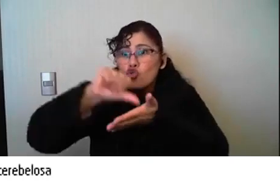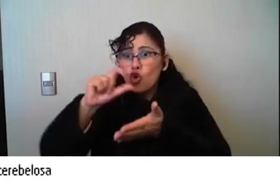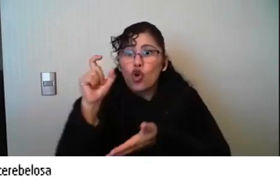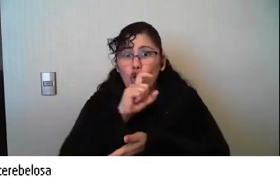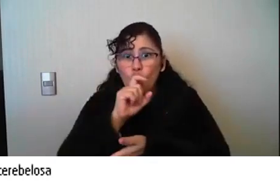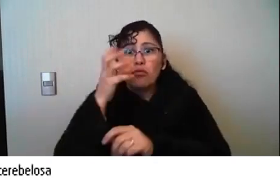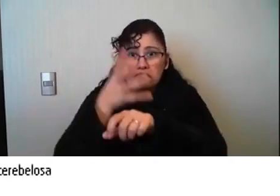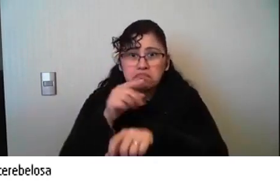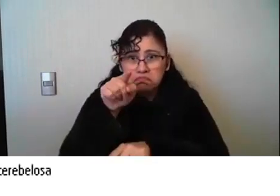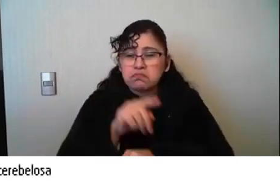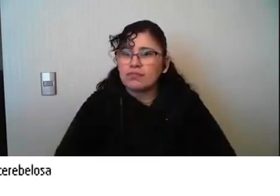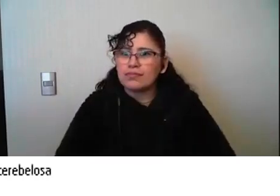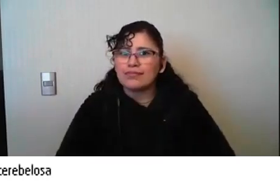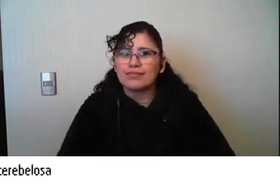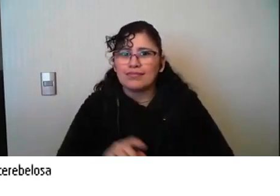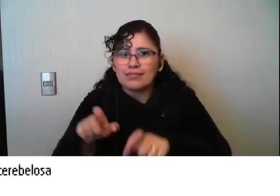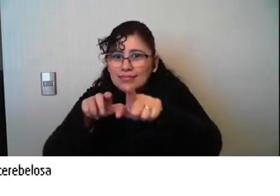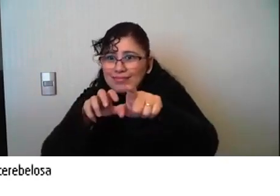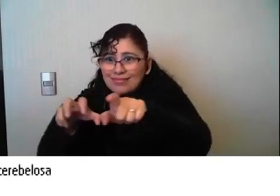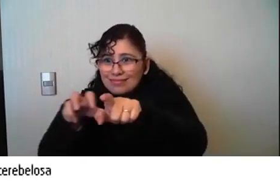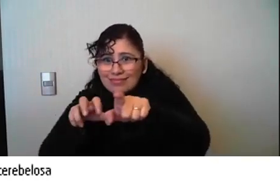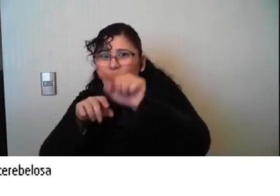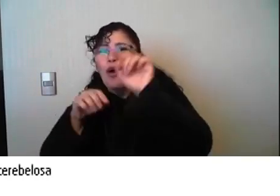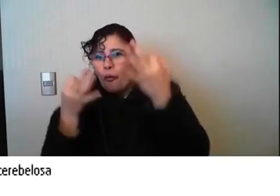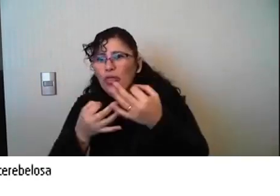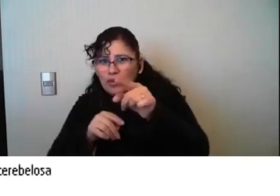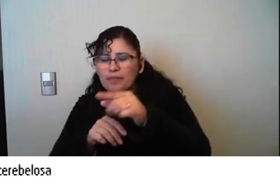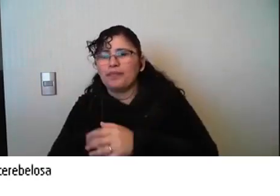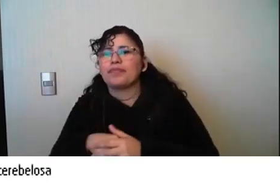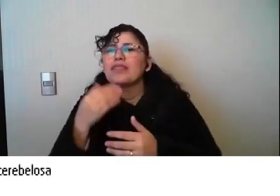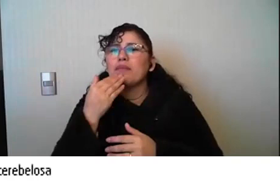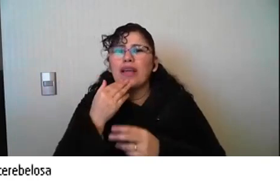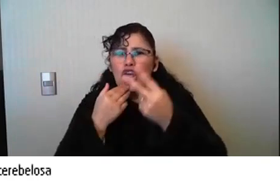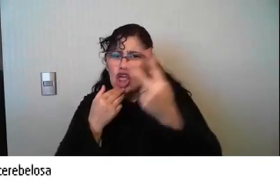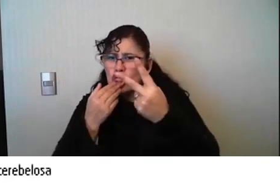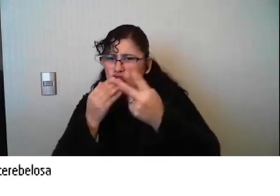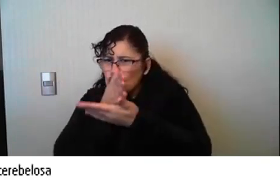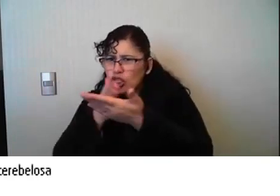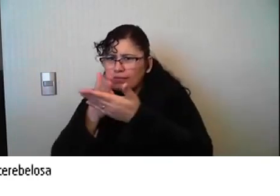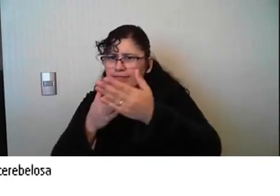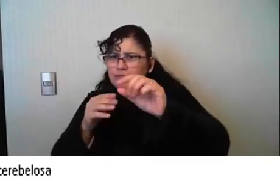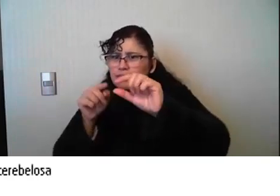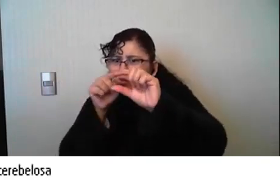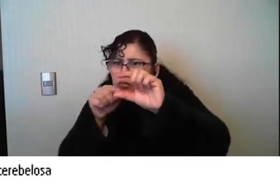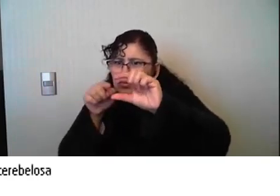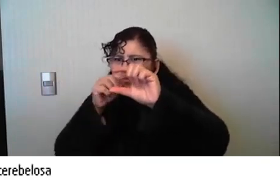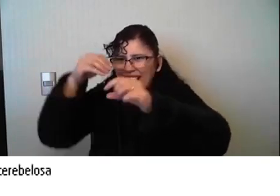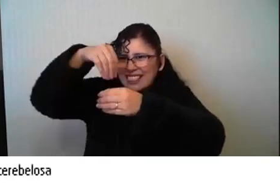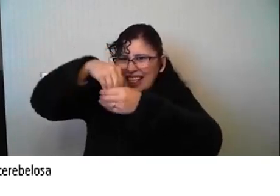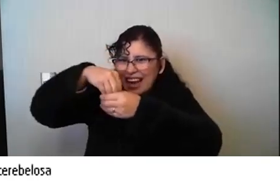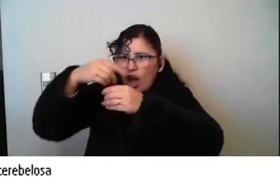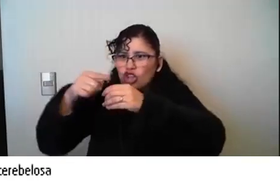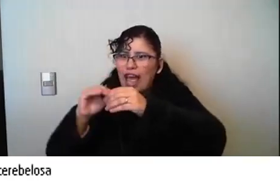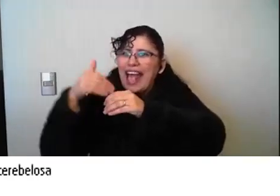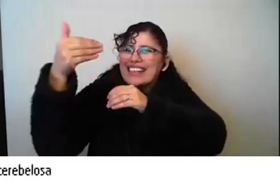Aparece el núcleo rojo. Y aparecen dos porciones del núcleo rojo, una interna y otra